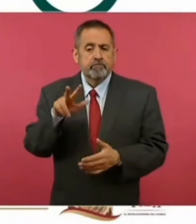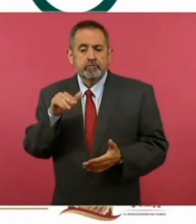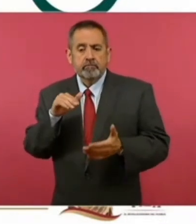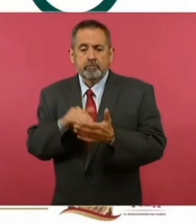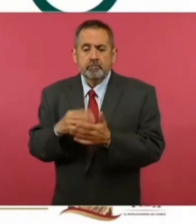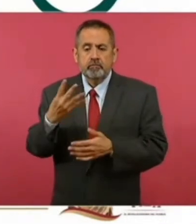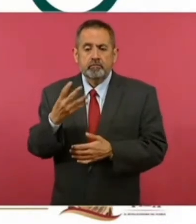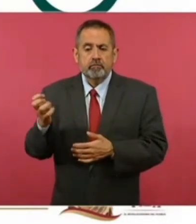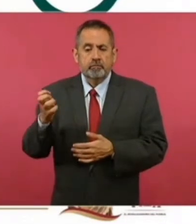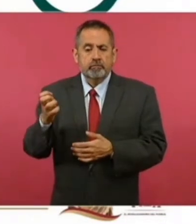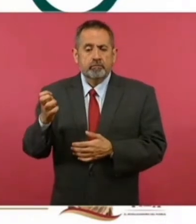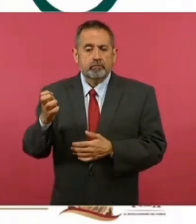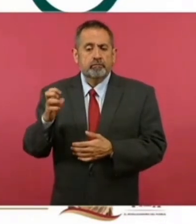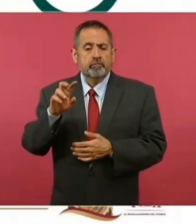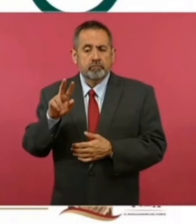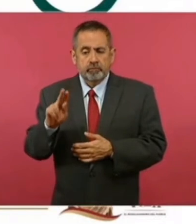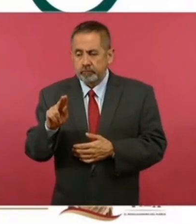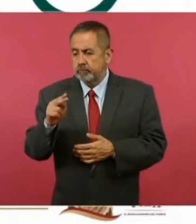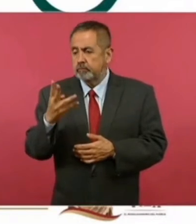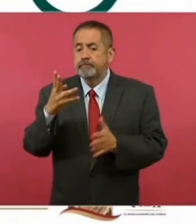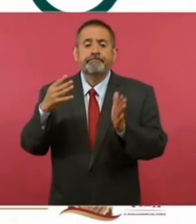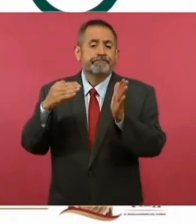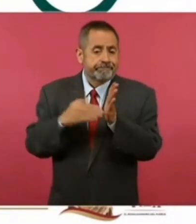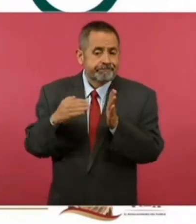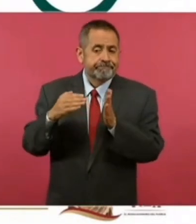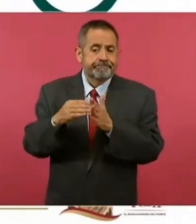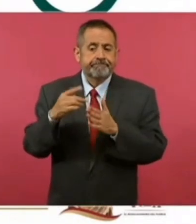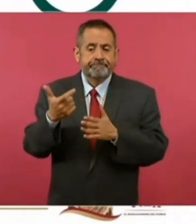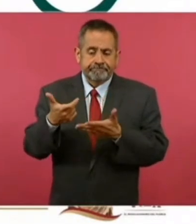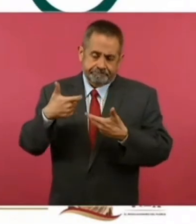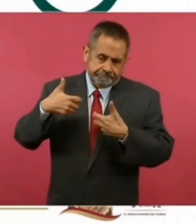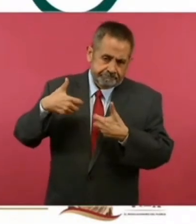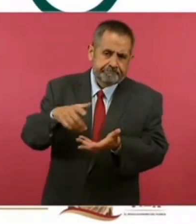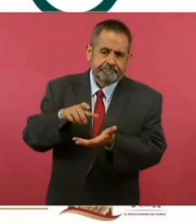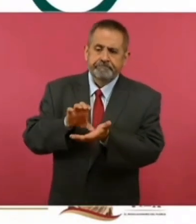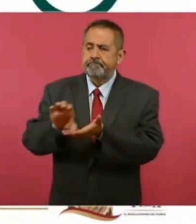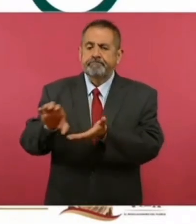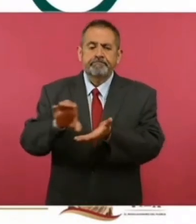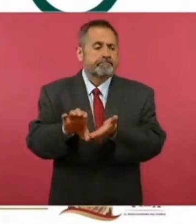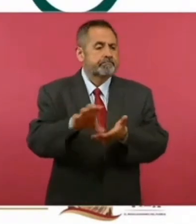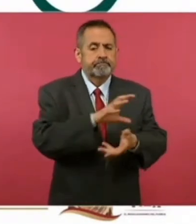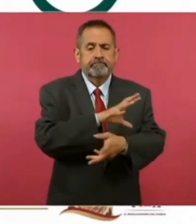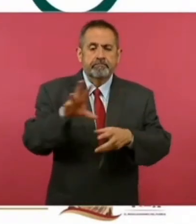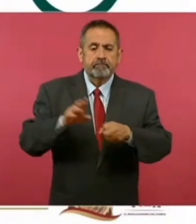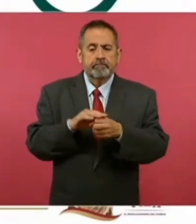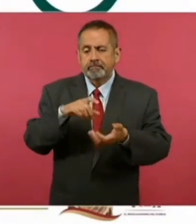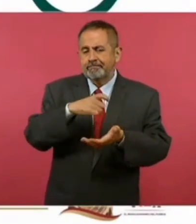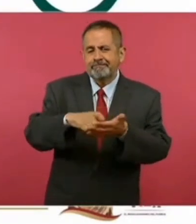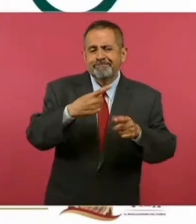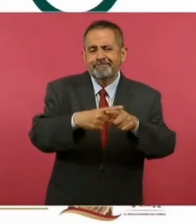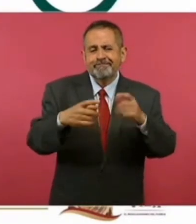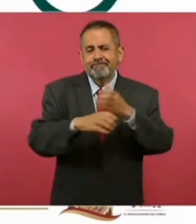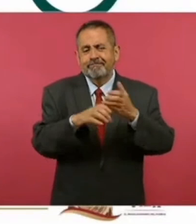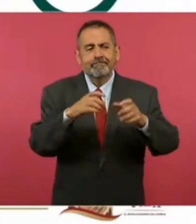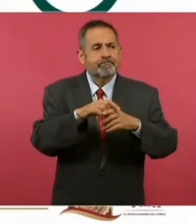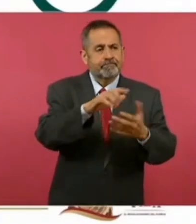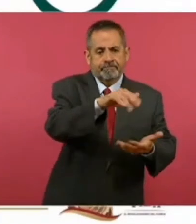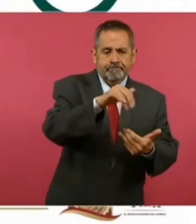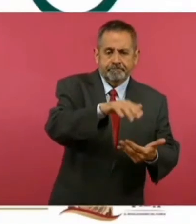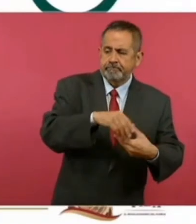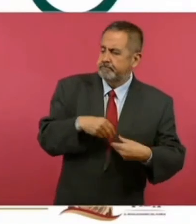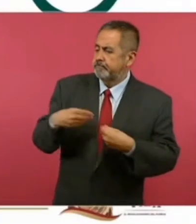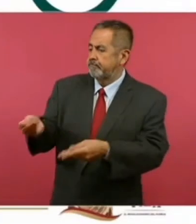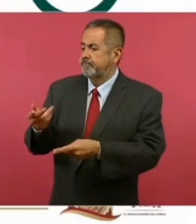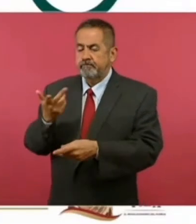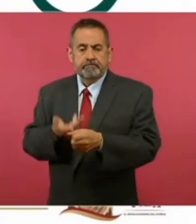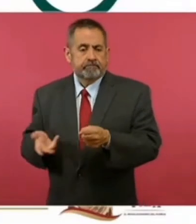mil cuatrocientos ochenta y cuatro millones de pesos para la adquisición de 91 mil equipos médicos tanto para hospitales